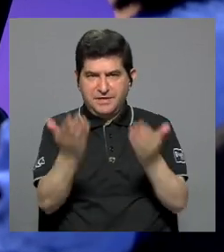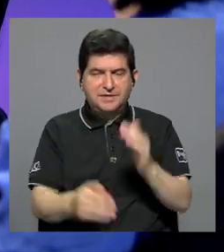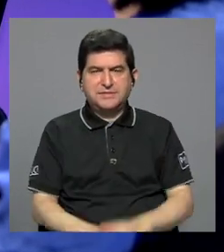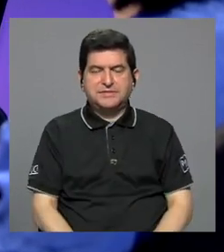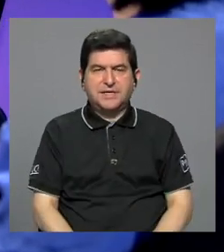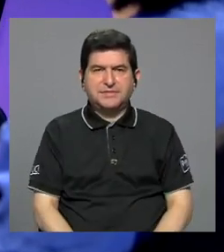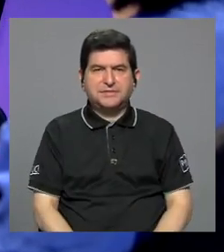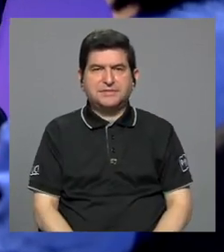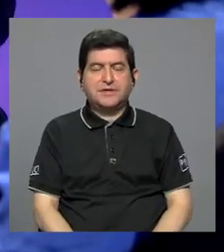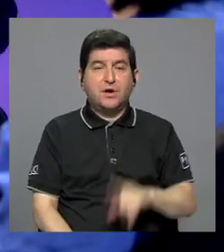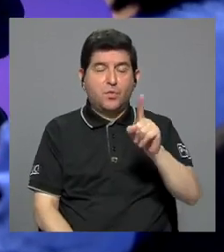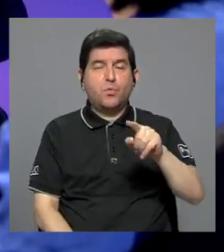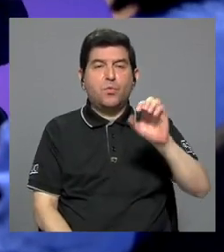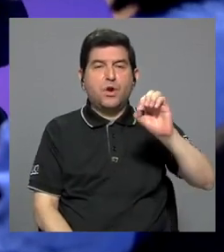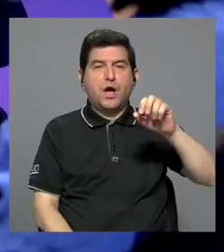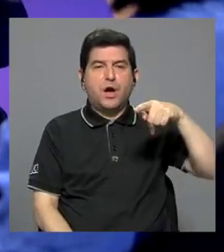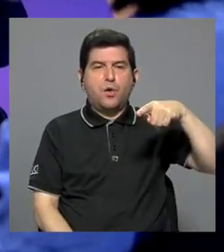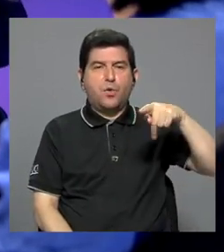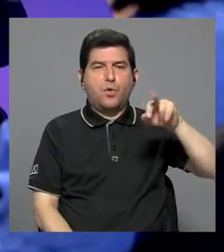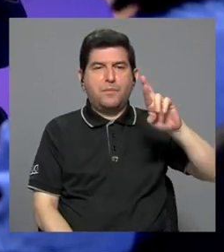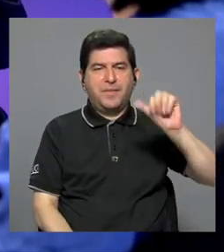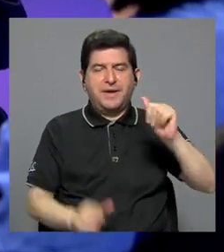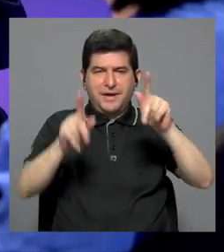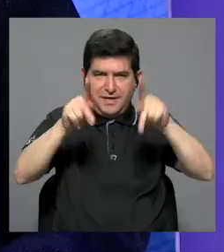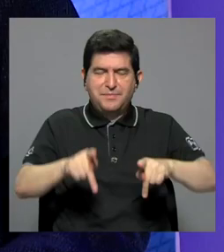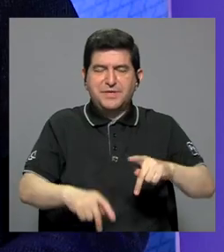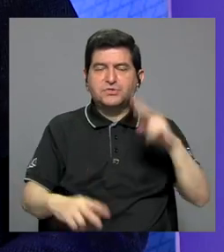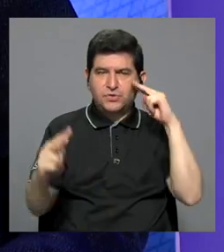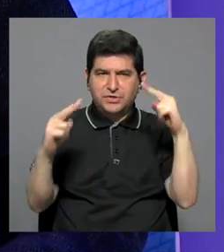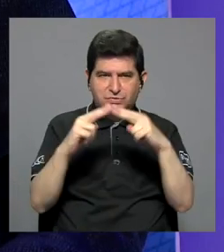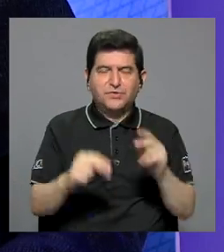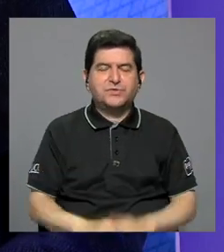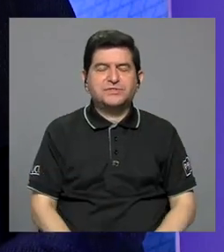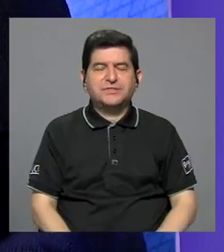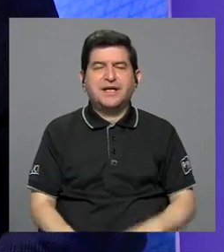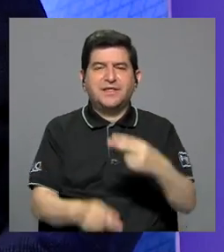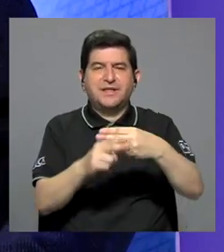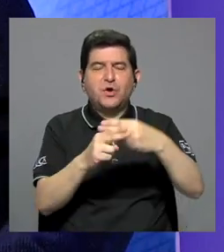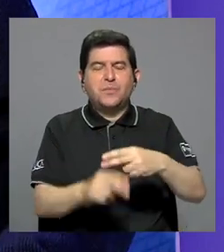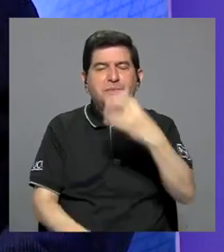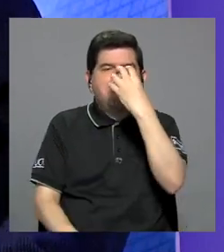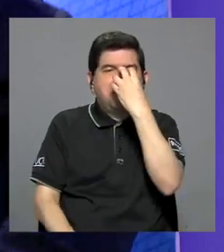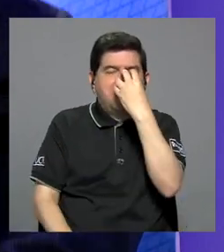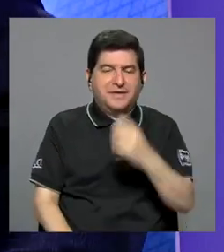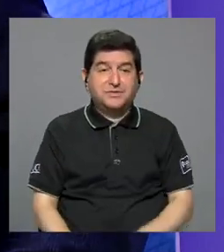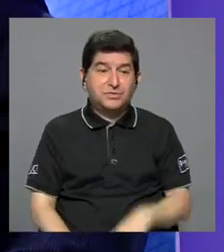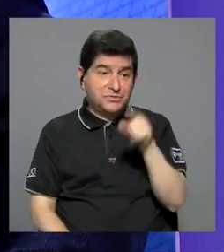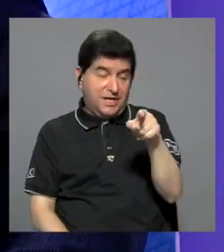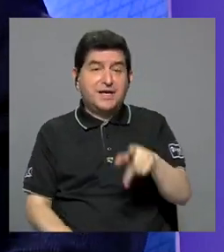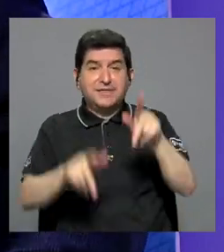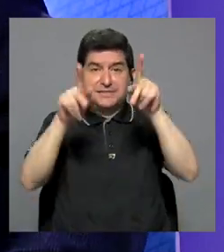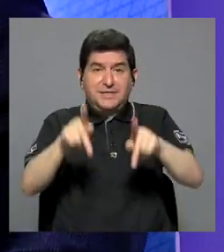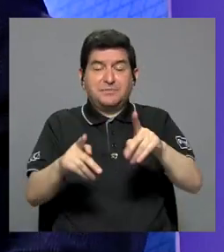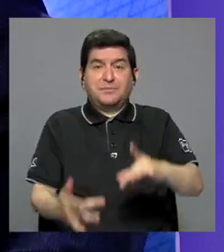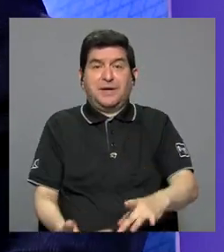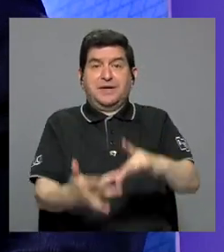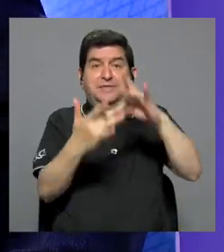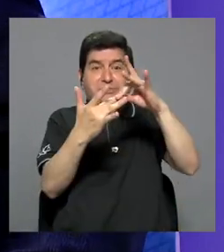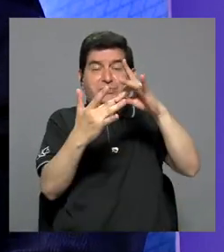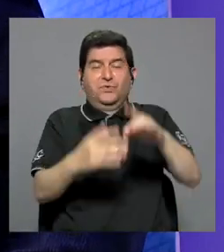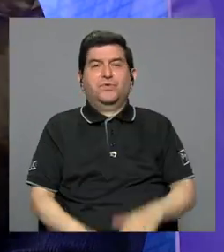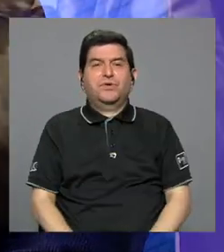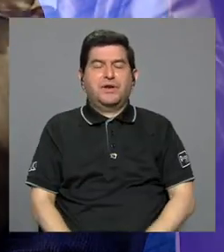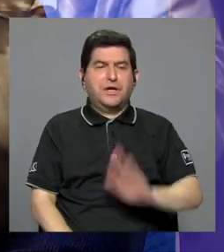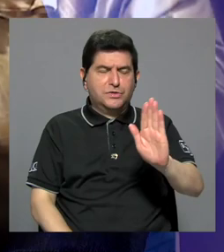vamos a Pagliacci, una ópera que mucha gente conoce, ¿verdad? Los payasos. En esa ópera, el personaje principal, el